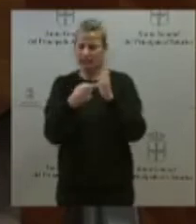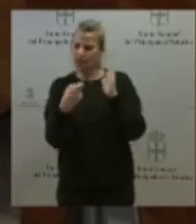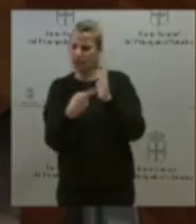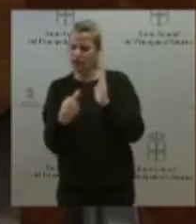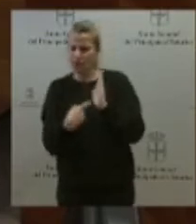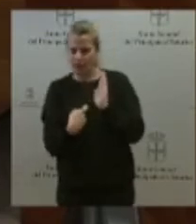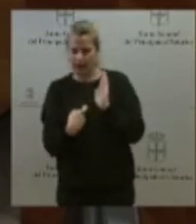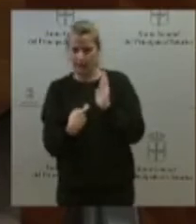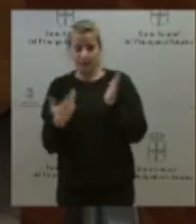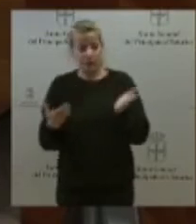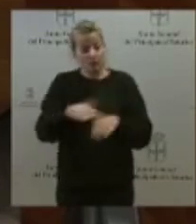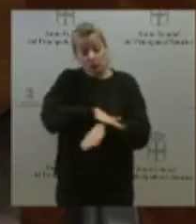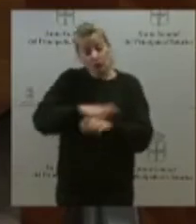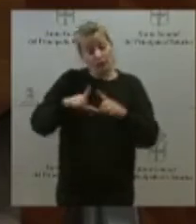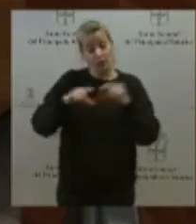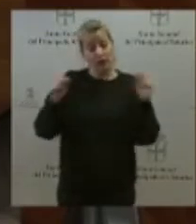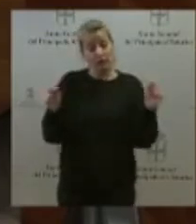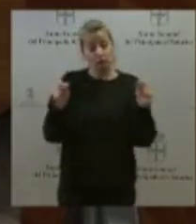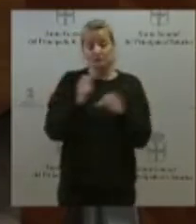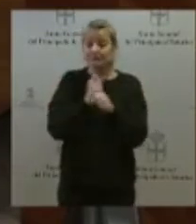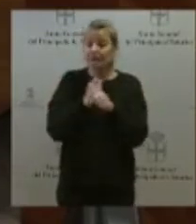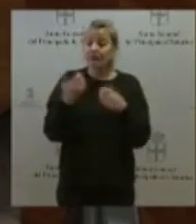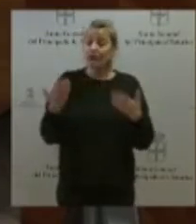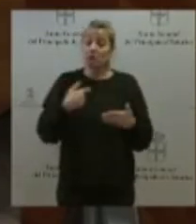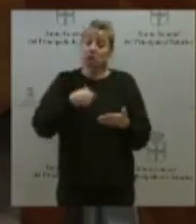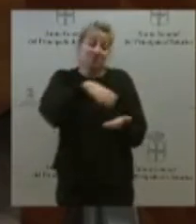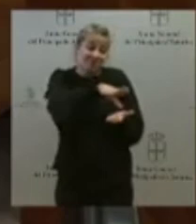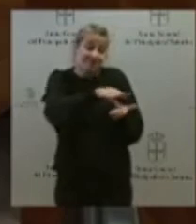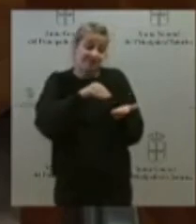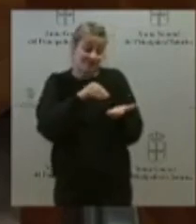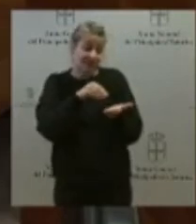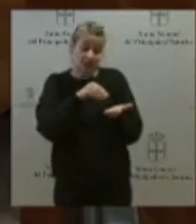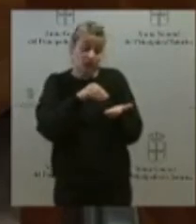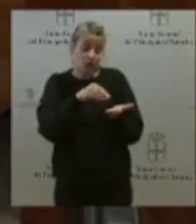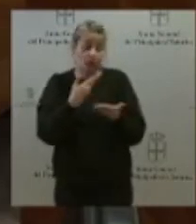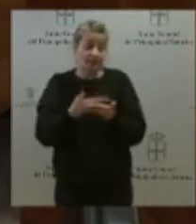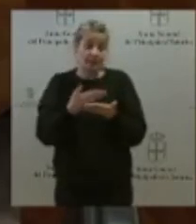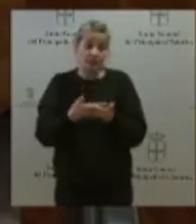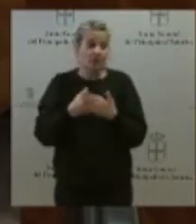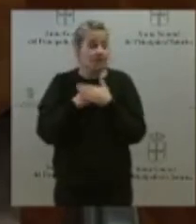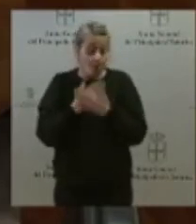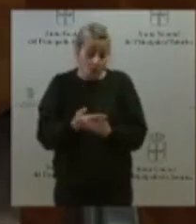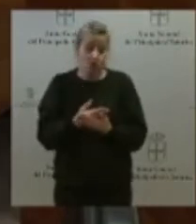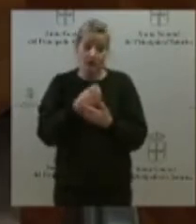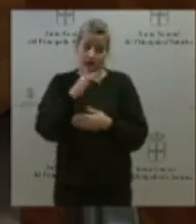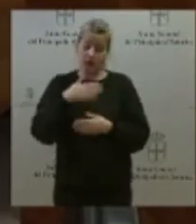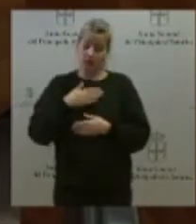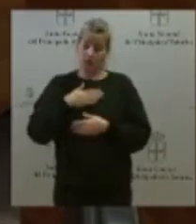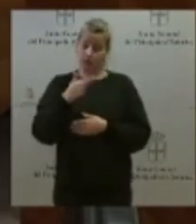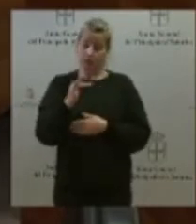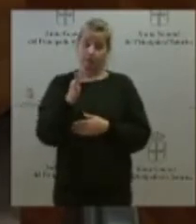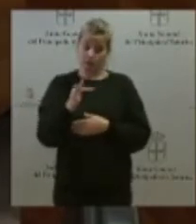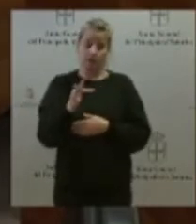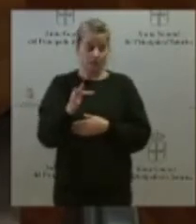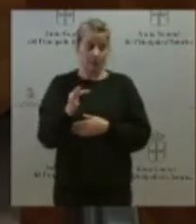simplemente recojo sus posiciones y le digo que nuestra buena voluntad está encima de la mesa y que si se detecta que hay un atasco en la negociación, para eso está el